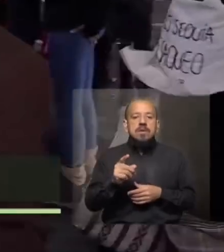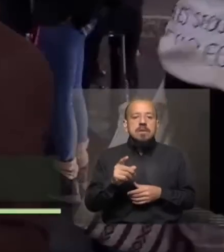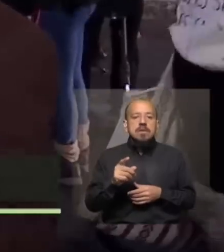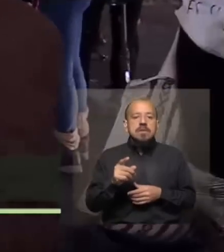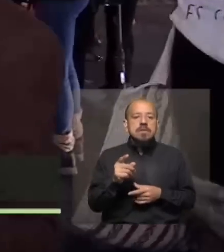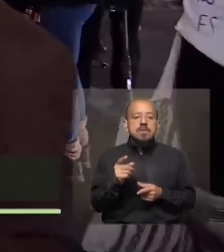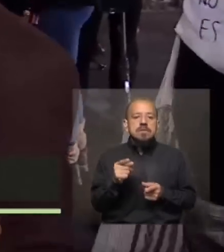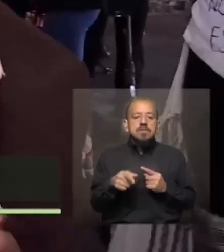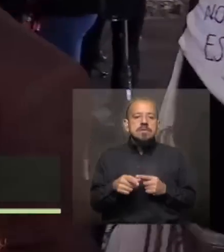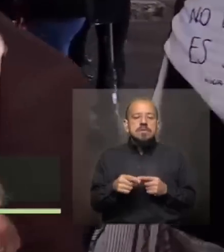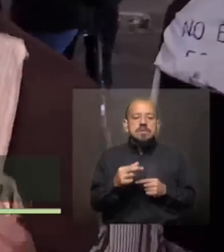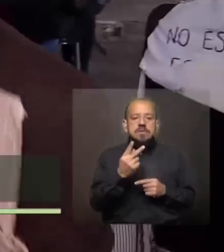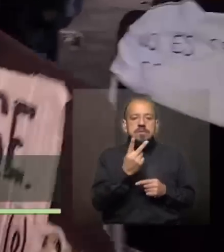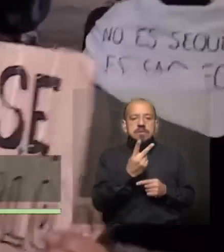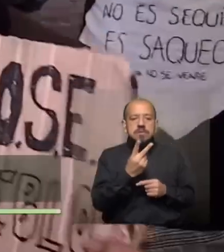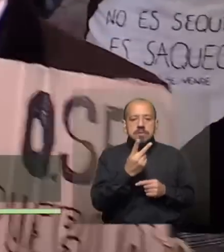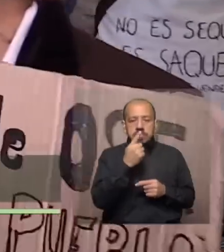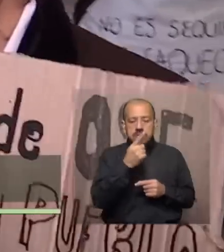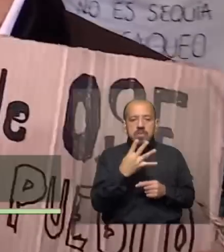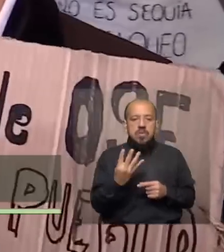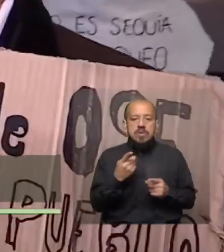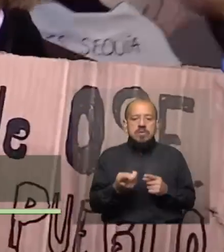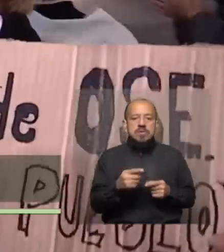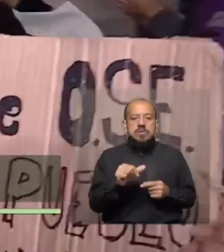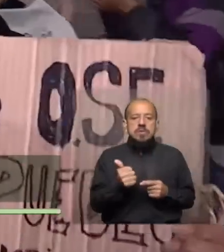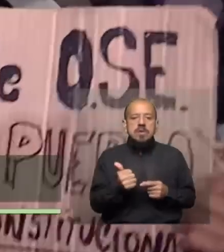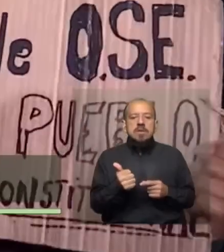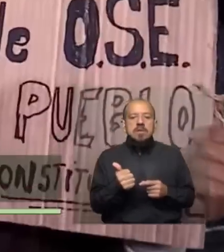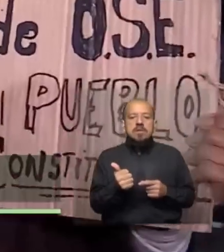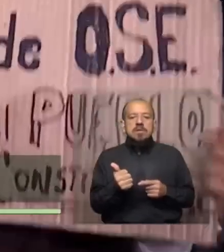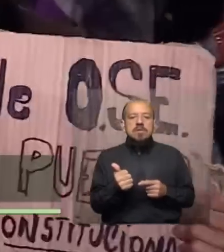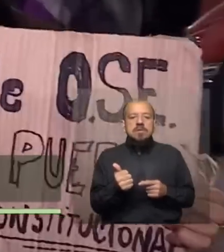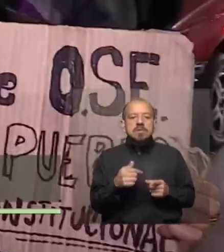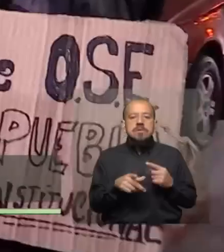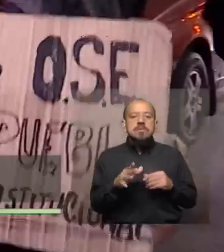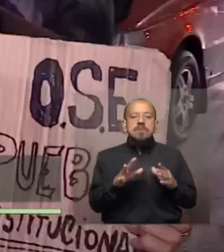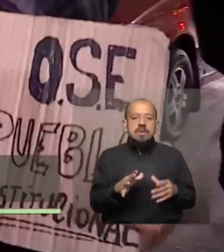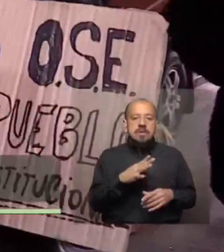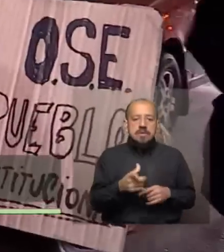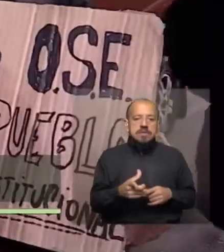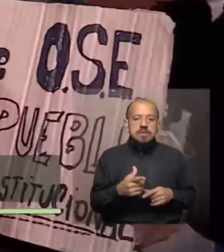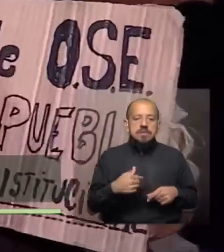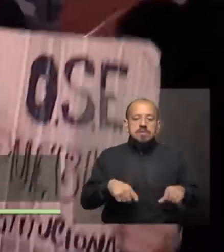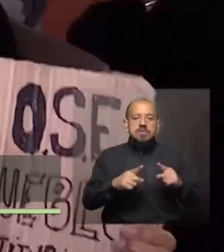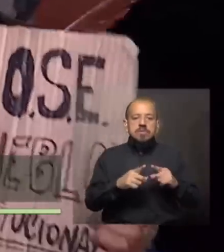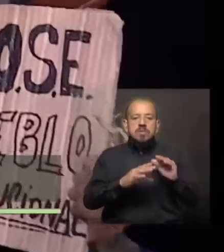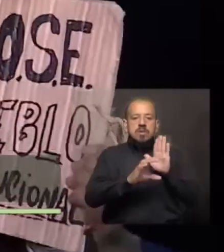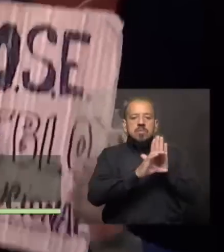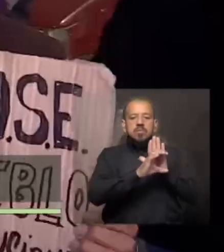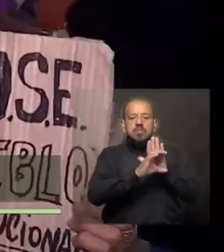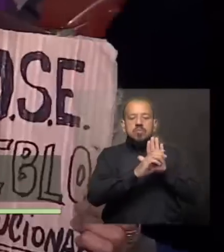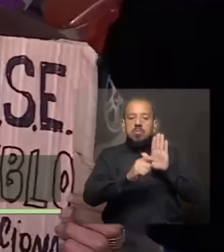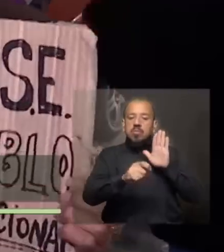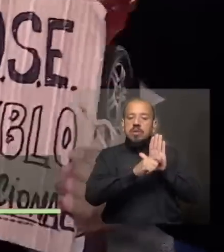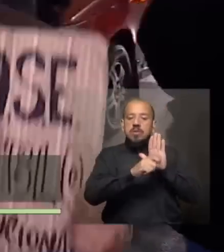en el 2004 Se ganó el plebiscito para que estuviera como artículo de la Constitución de